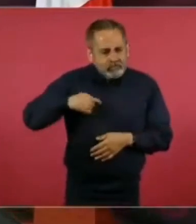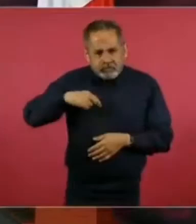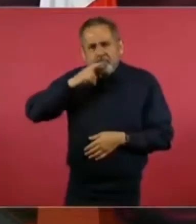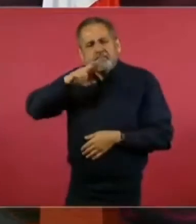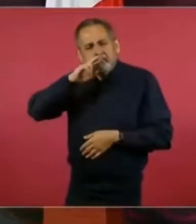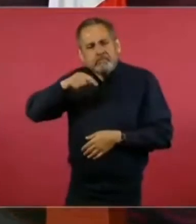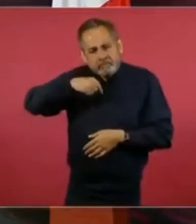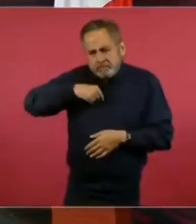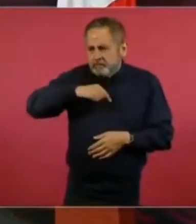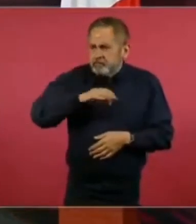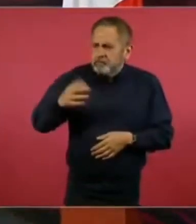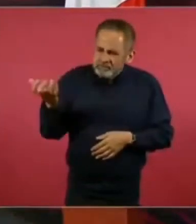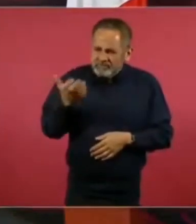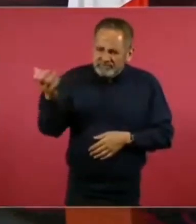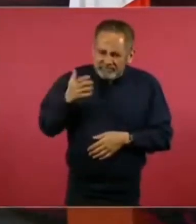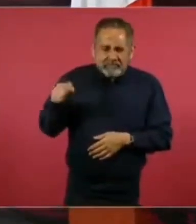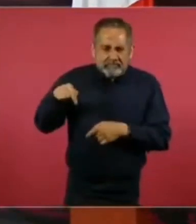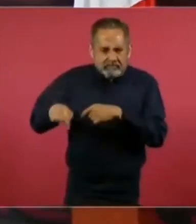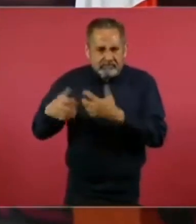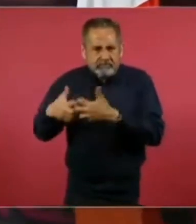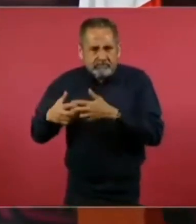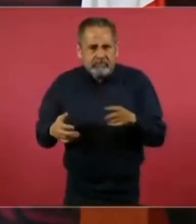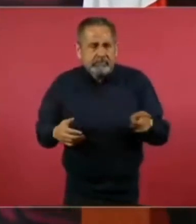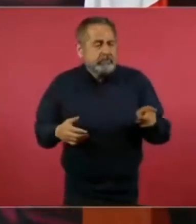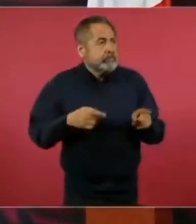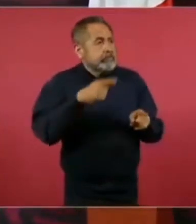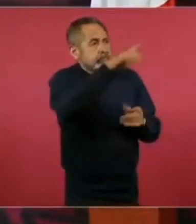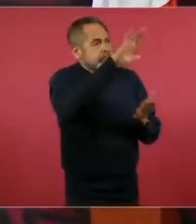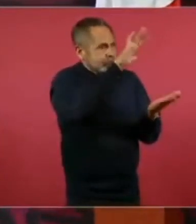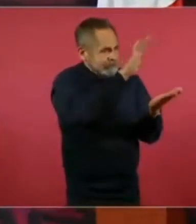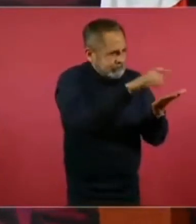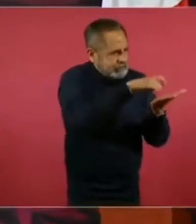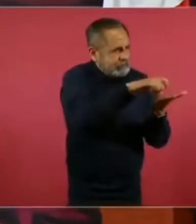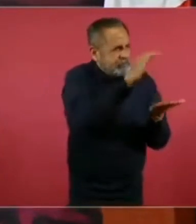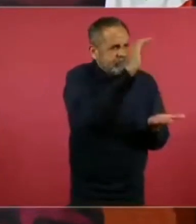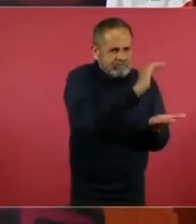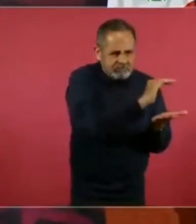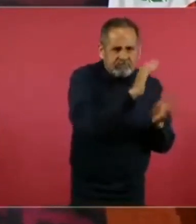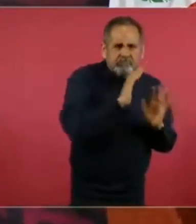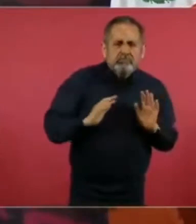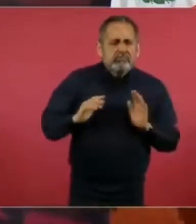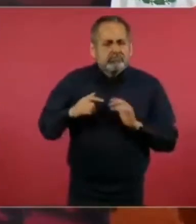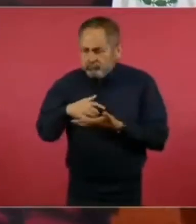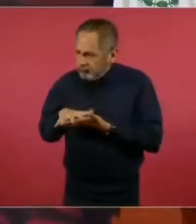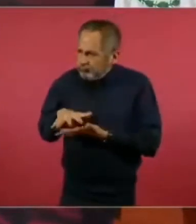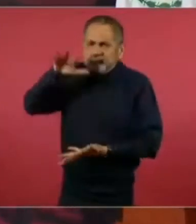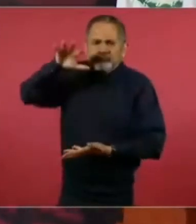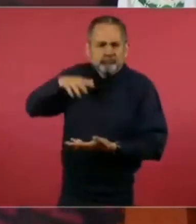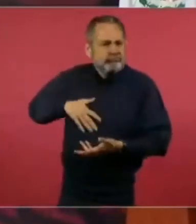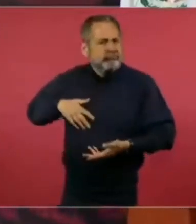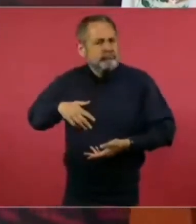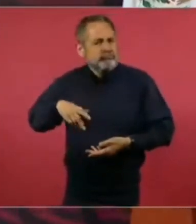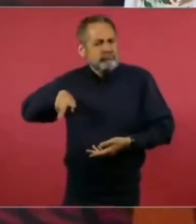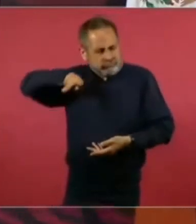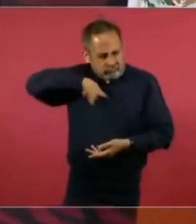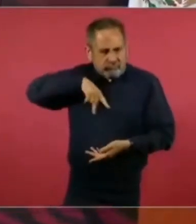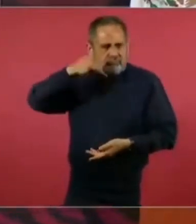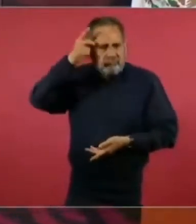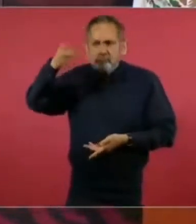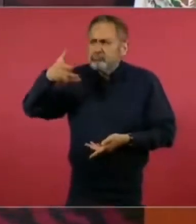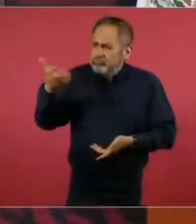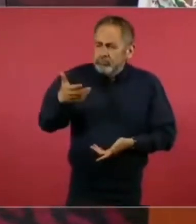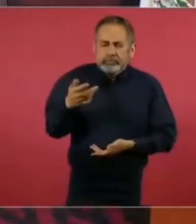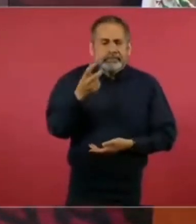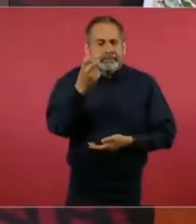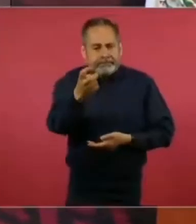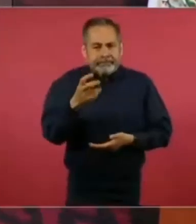producir, desde luego en el marco de esta integración económica